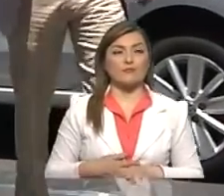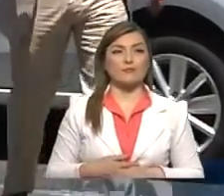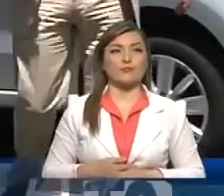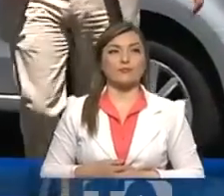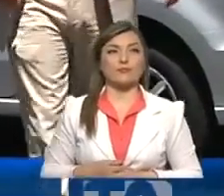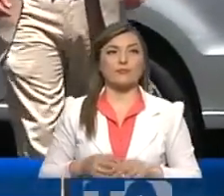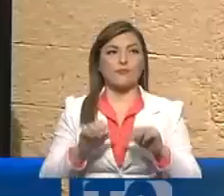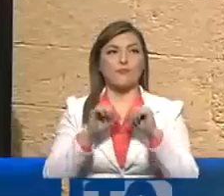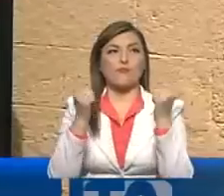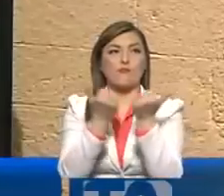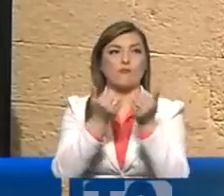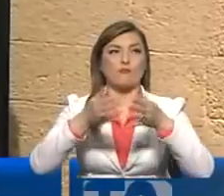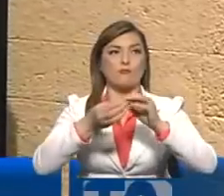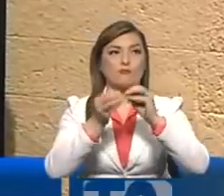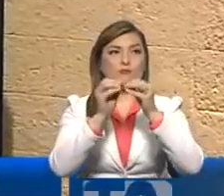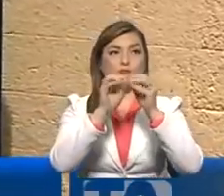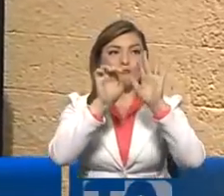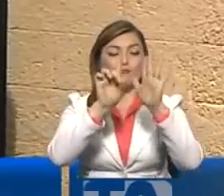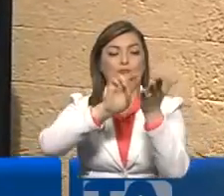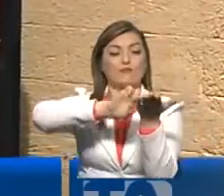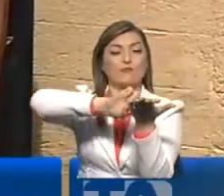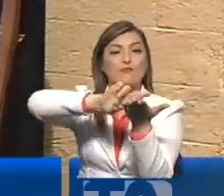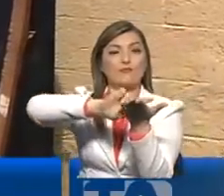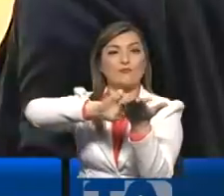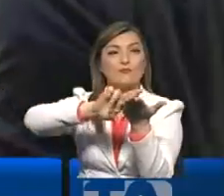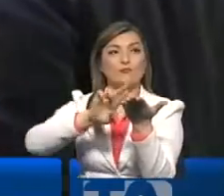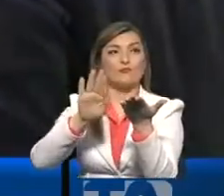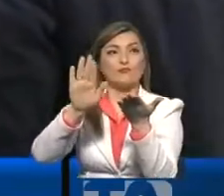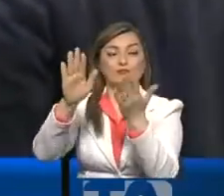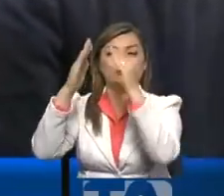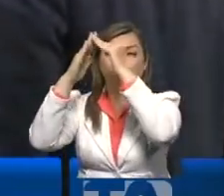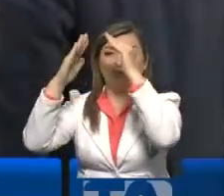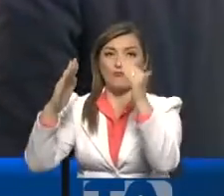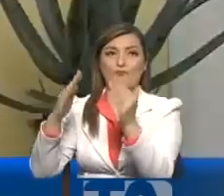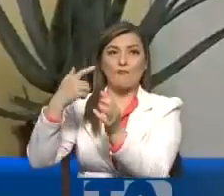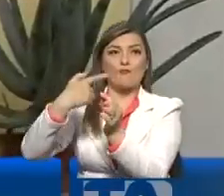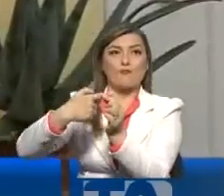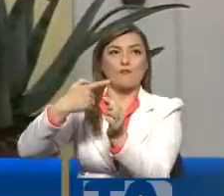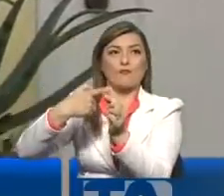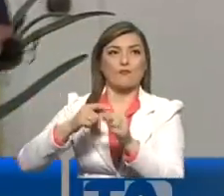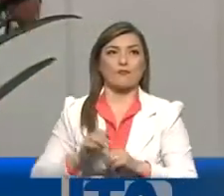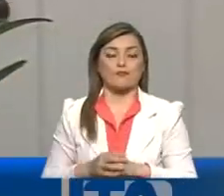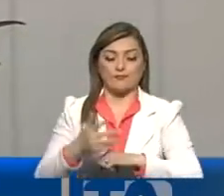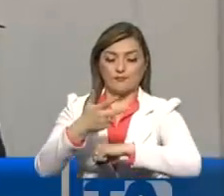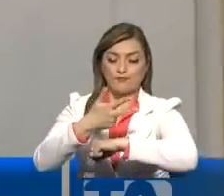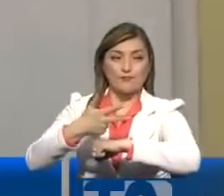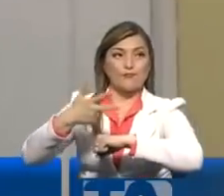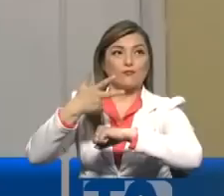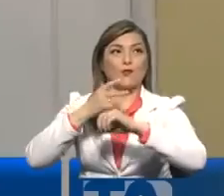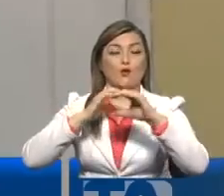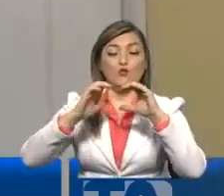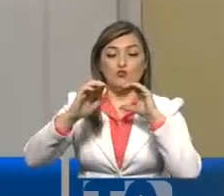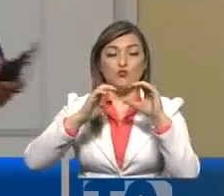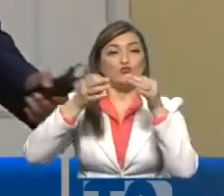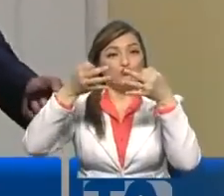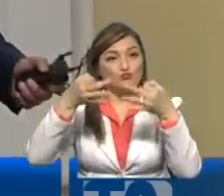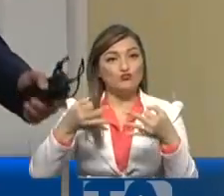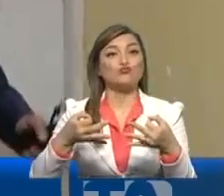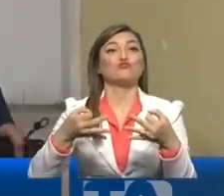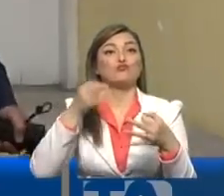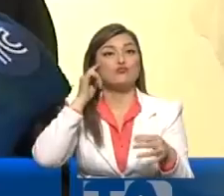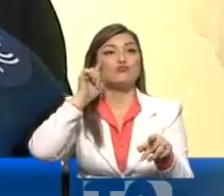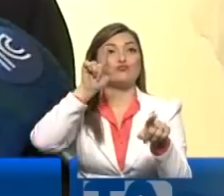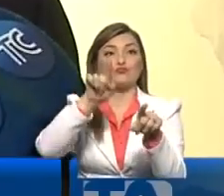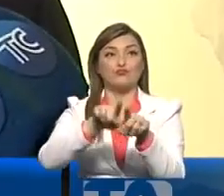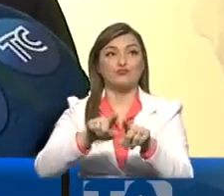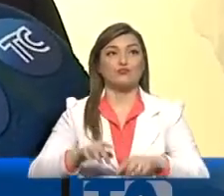Los asambleístas del PSC se reunieron en su sede en la ciudad de Quito. Tras más de 3 horas de conversación, confirmaron que hay un